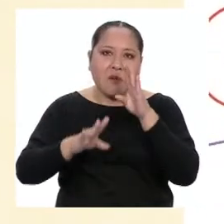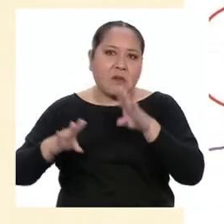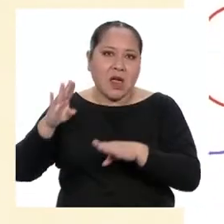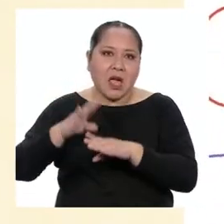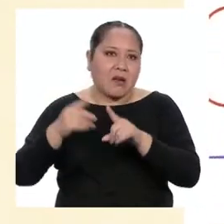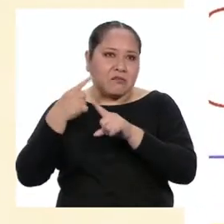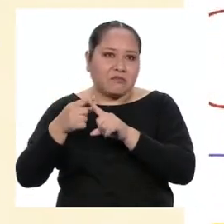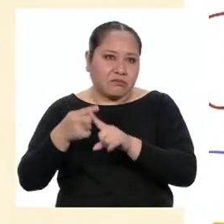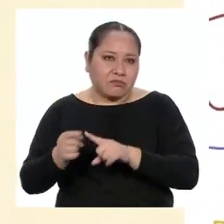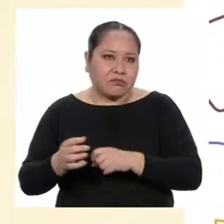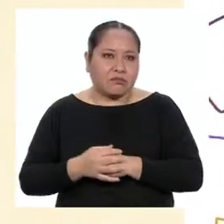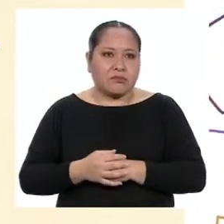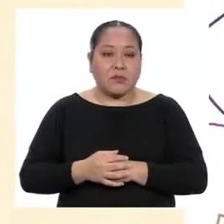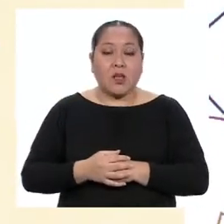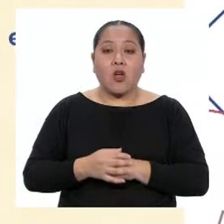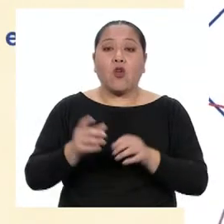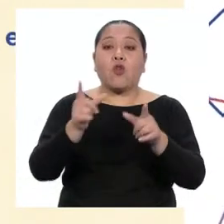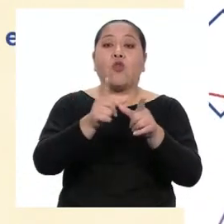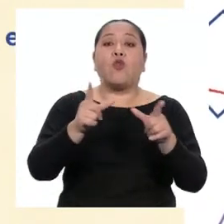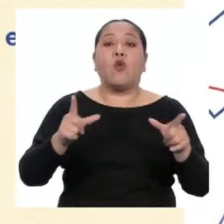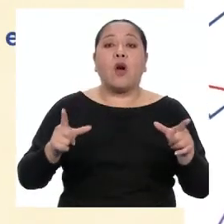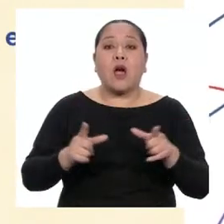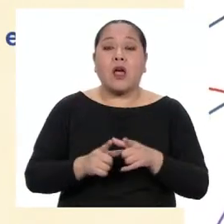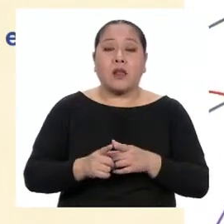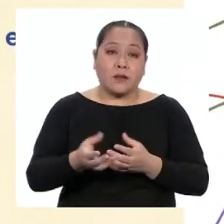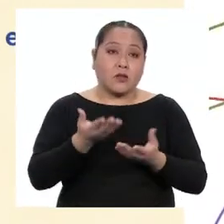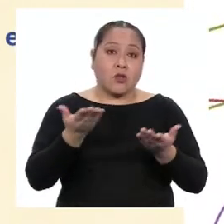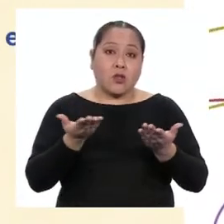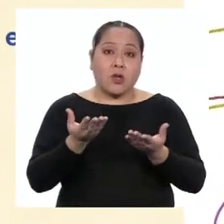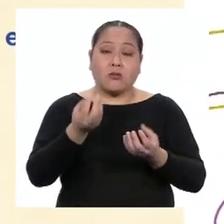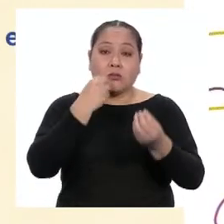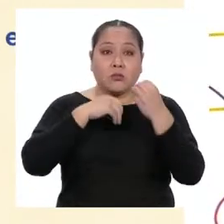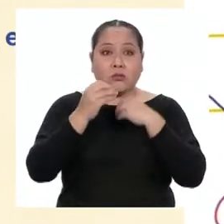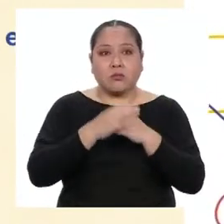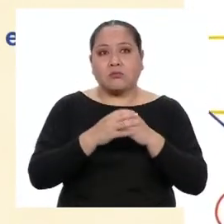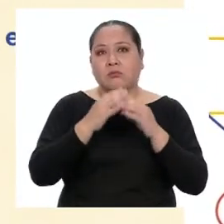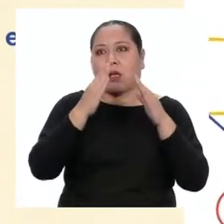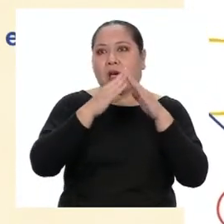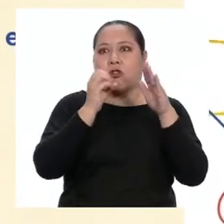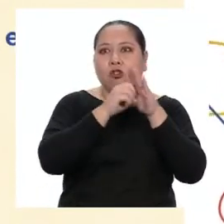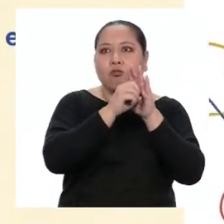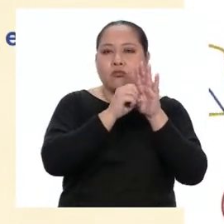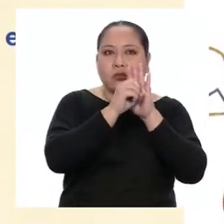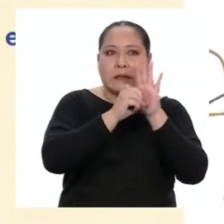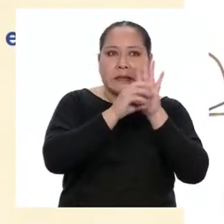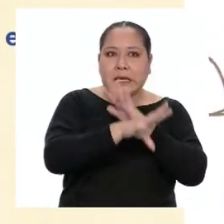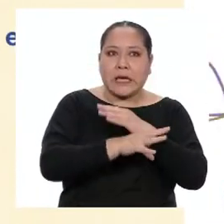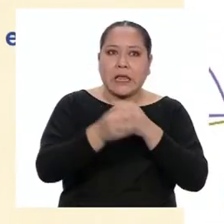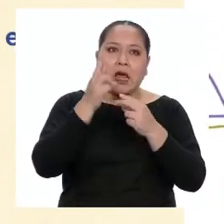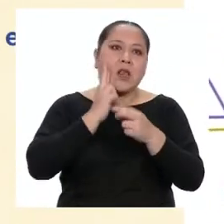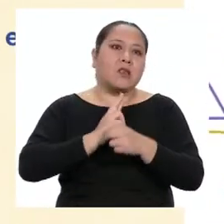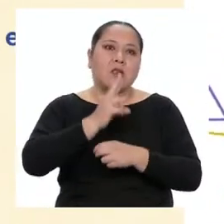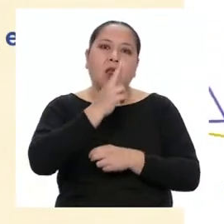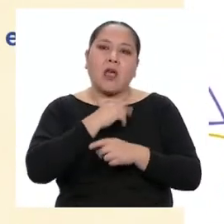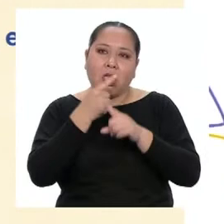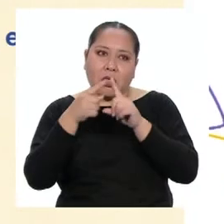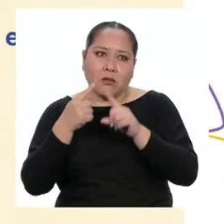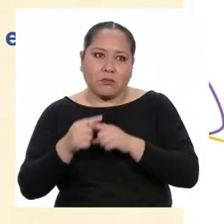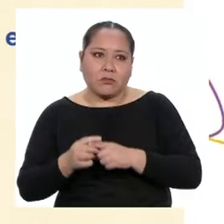de consumo, restaurantes, cines, mercados, etc. Medios de transporte